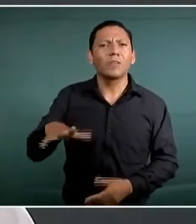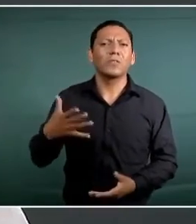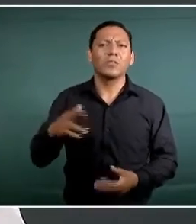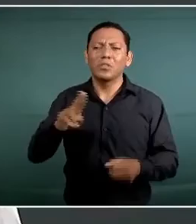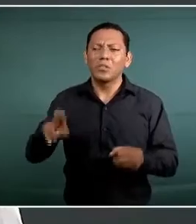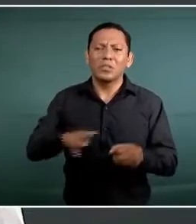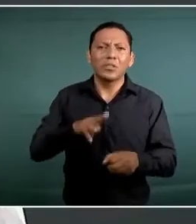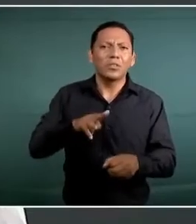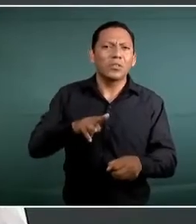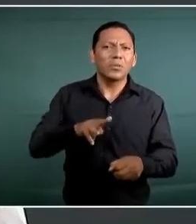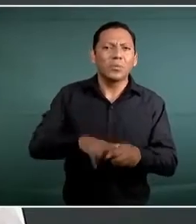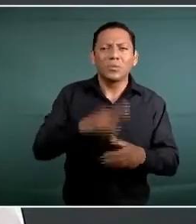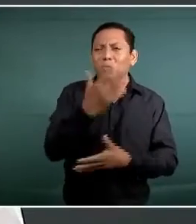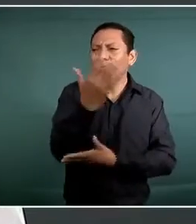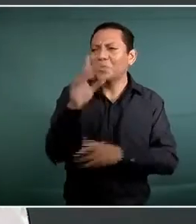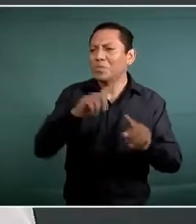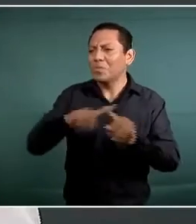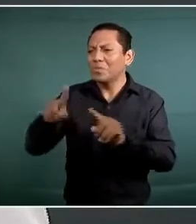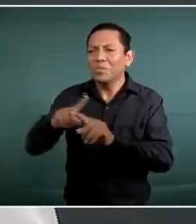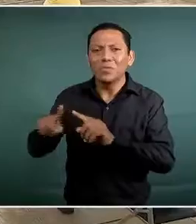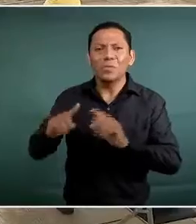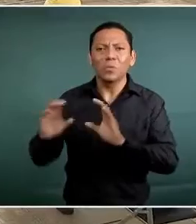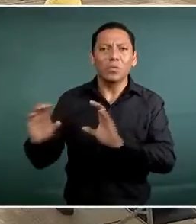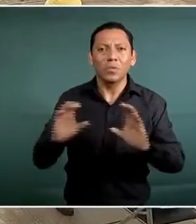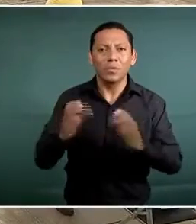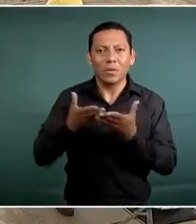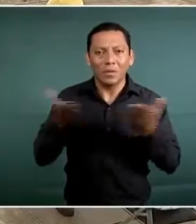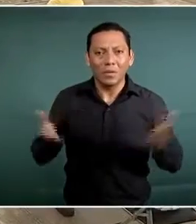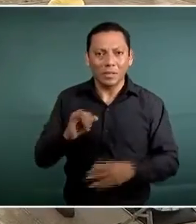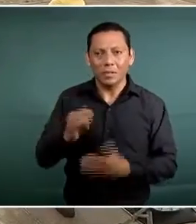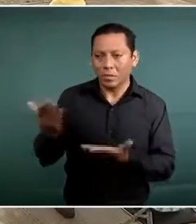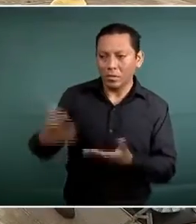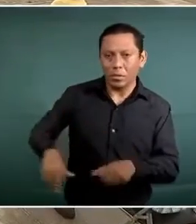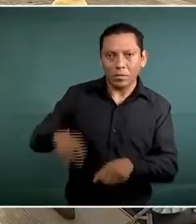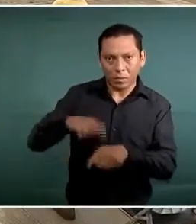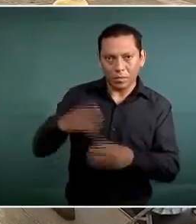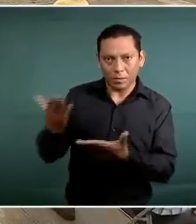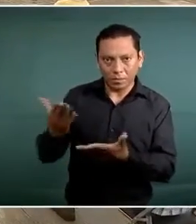naturaleza, lo que tenemos que cuidar. Pues ahora sí, gobernador.